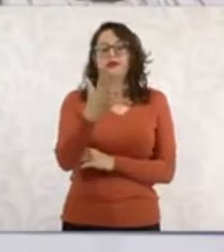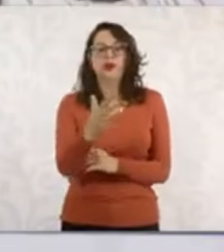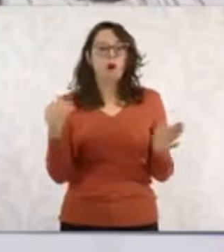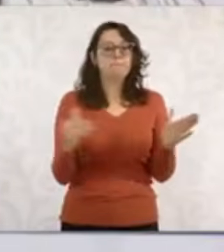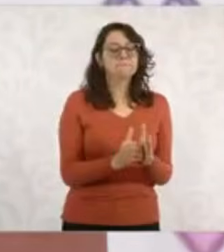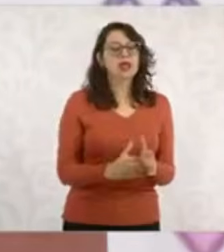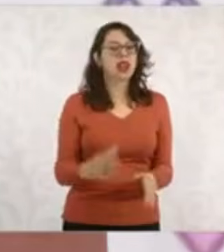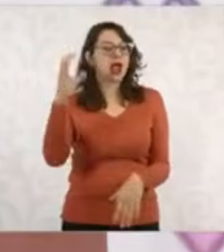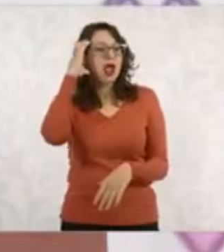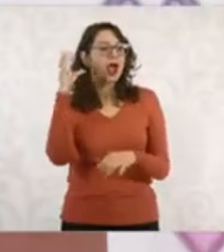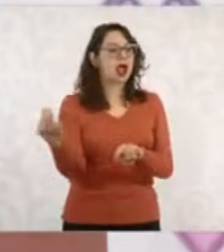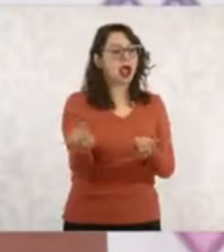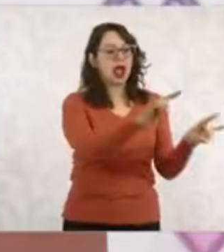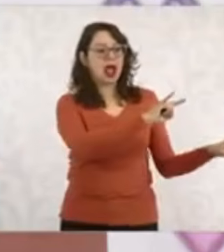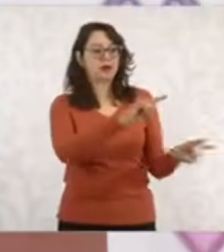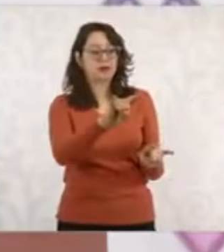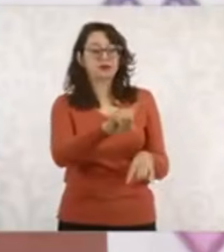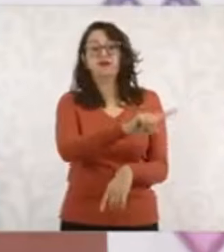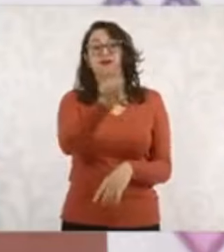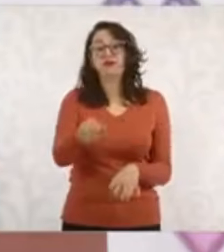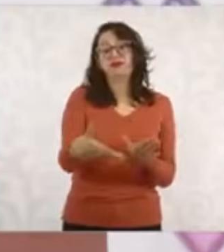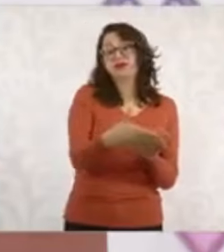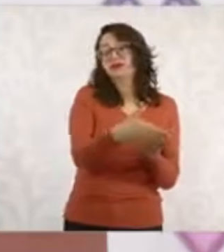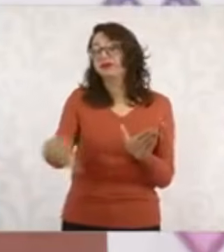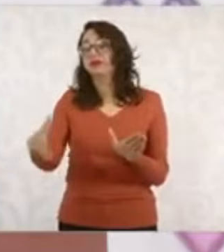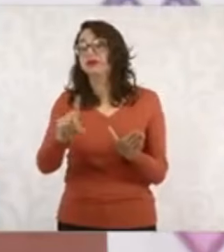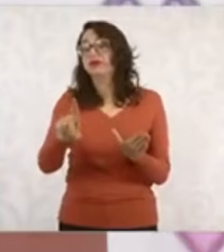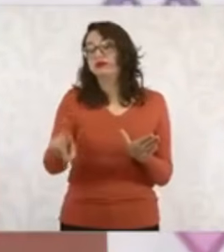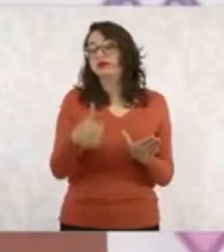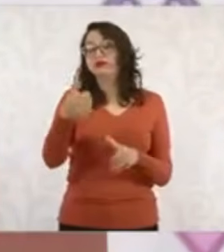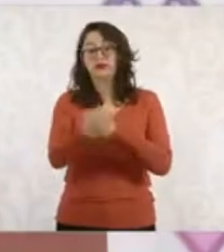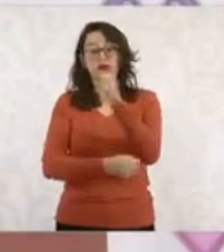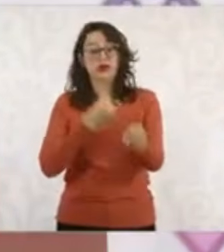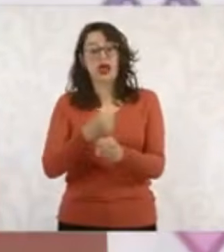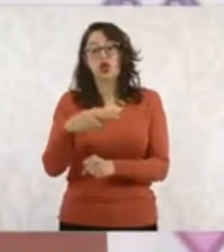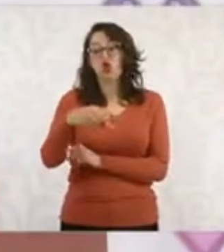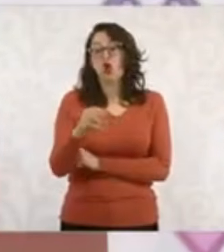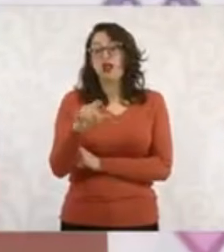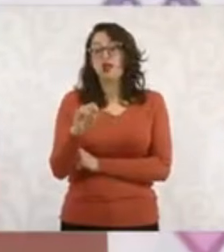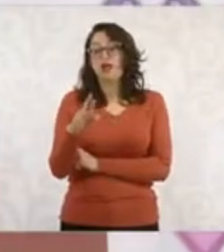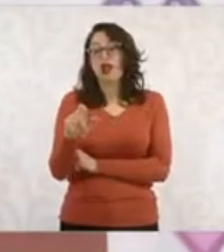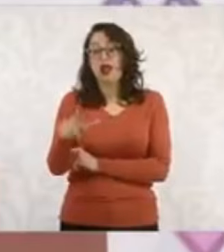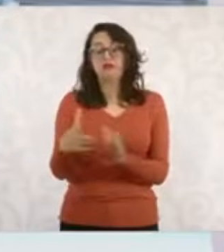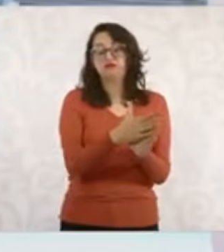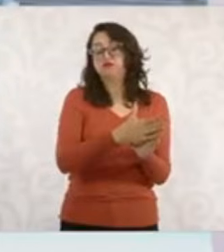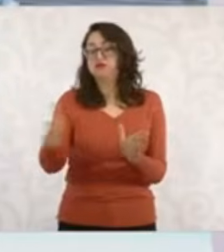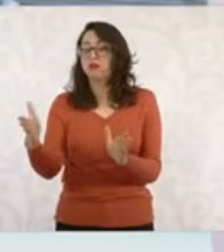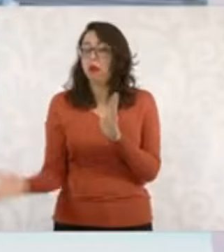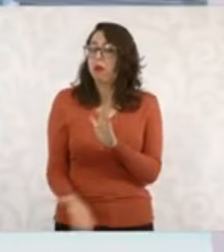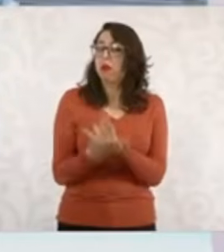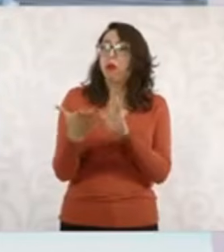Y después, en el periodo neoliberal, en 36 años solo se construyeron hospitales que suman 4,000